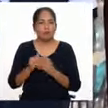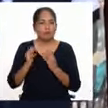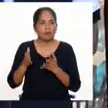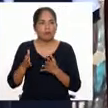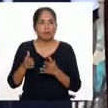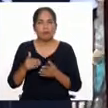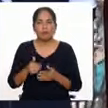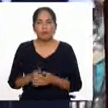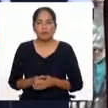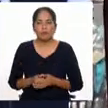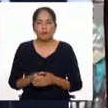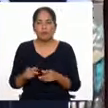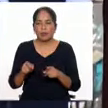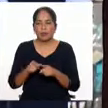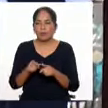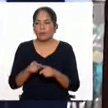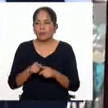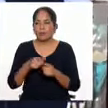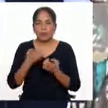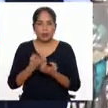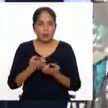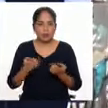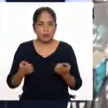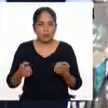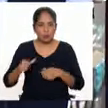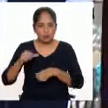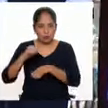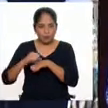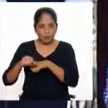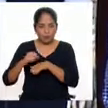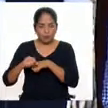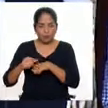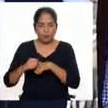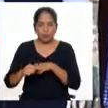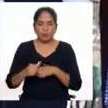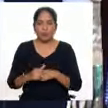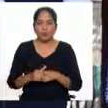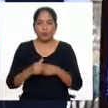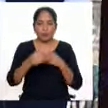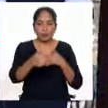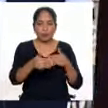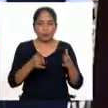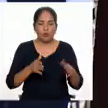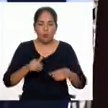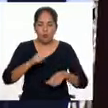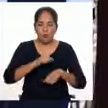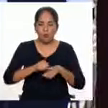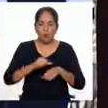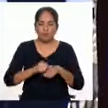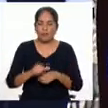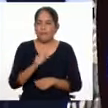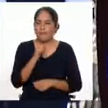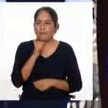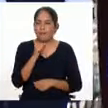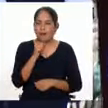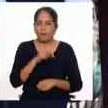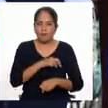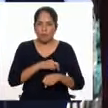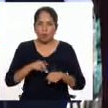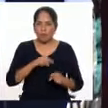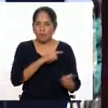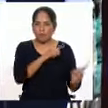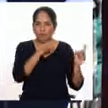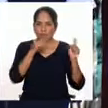tenemos instrumentos quirúrgicos, sala de operación, pero faltan profesionales. Acá está